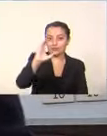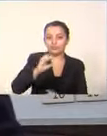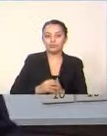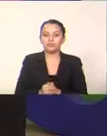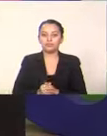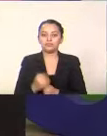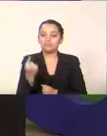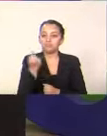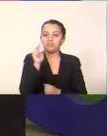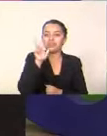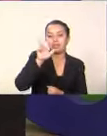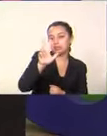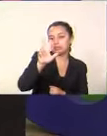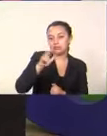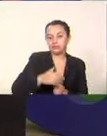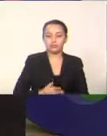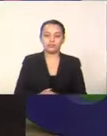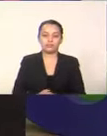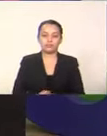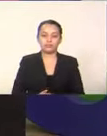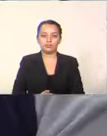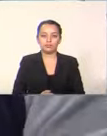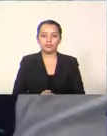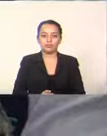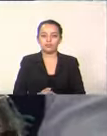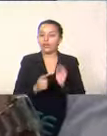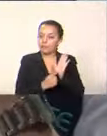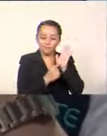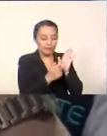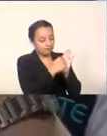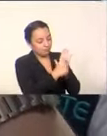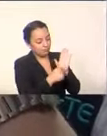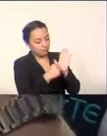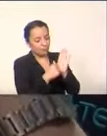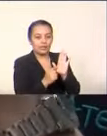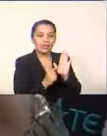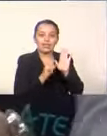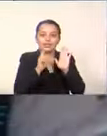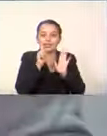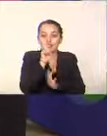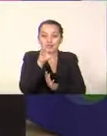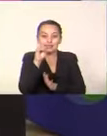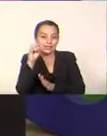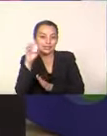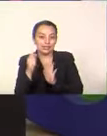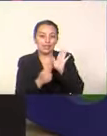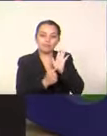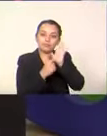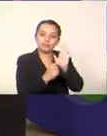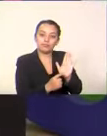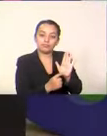Entonces, agarro, si se fijan, pueden ver aquí la tarjeta numérica. Tiene el número 100, representa una centena. De esta necesito tres.